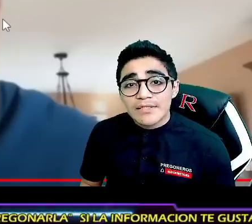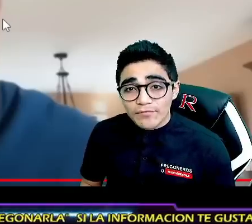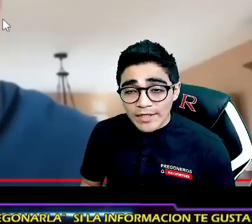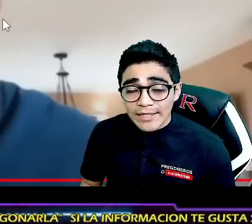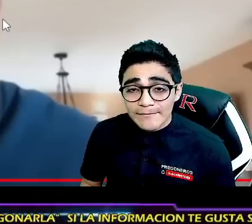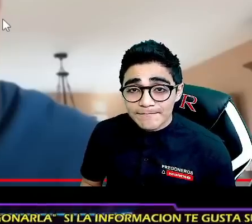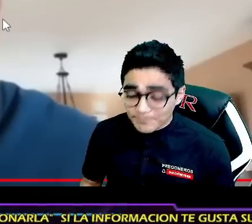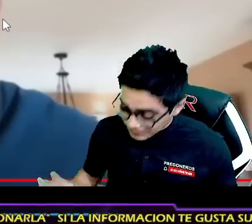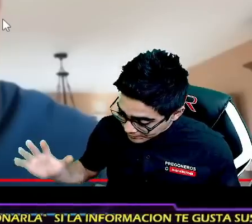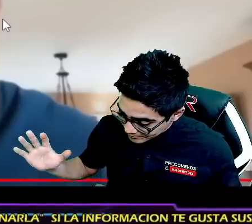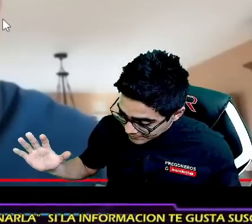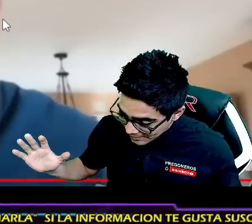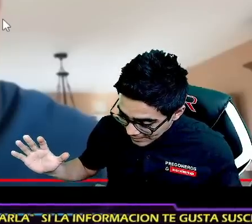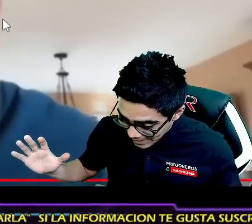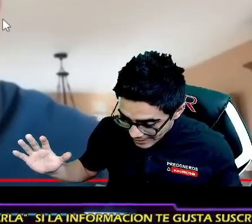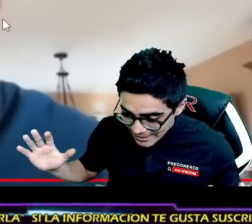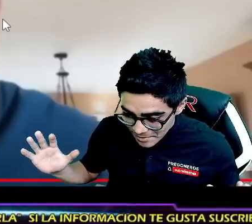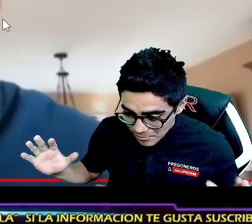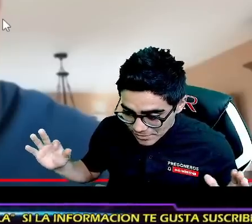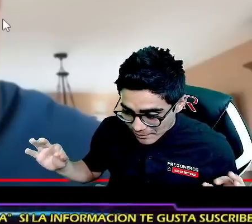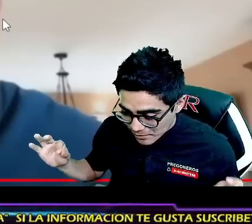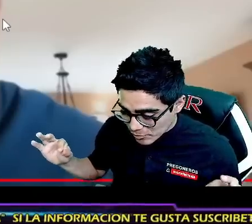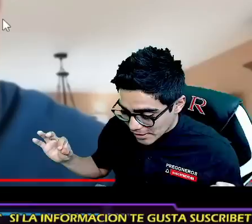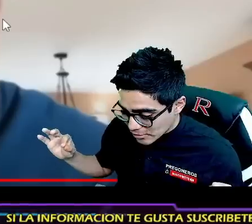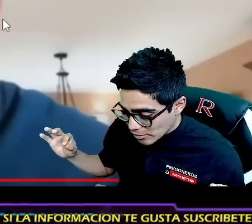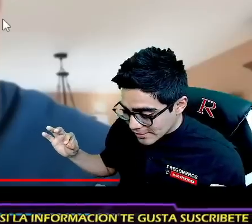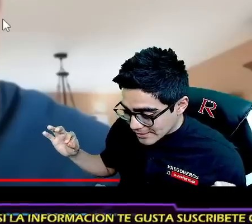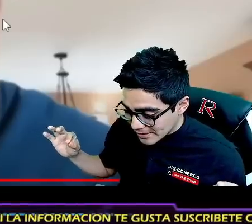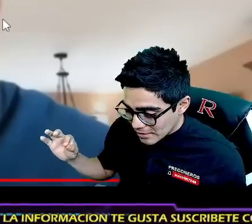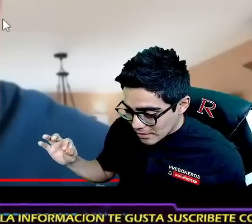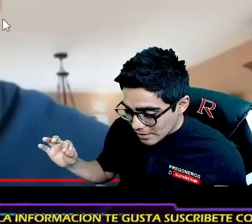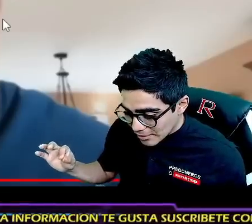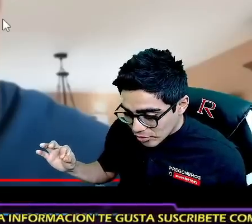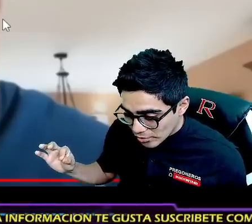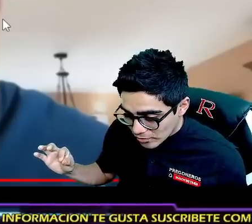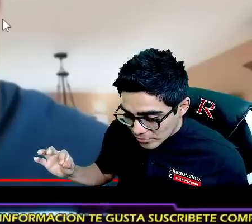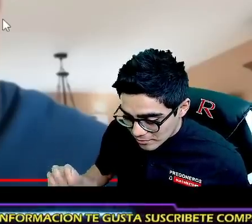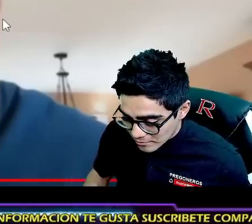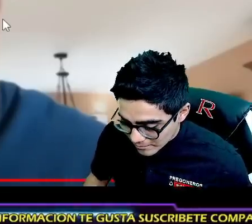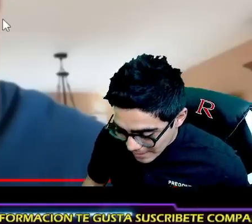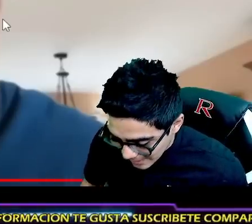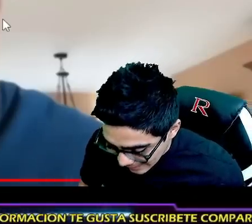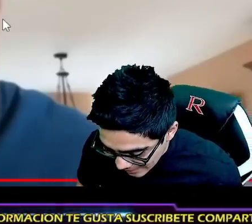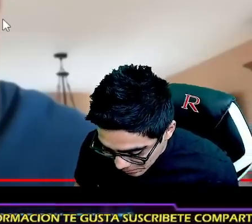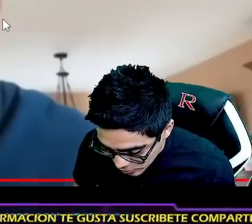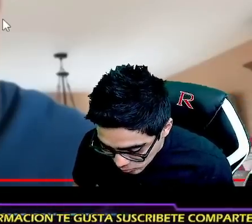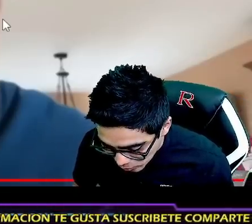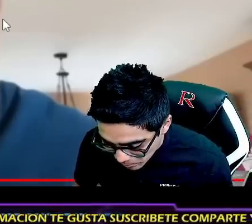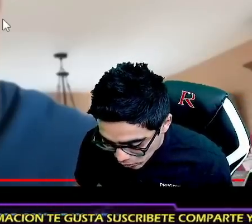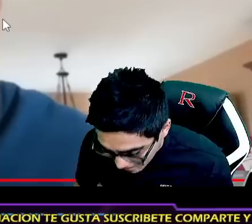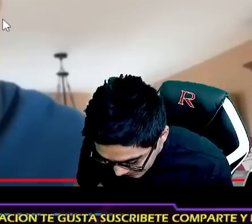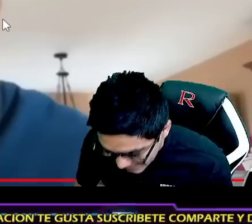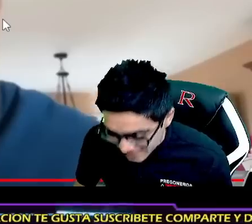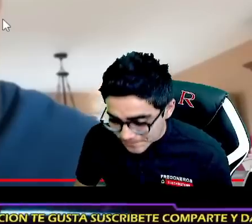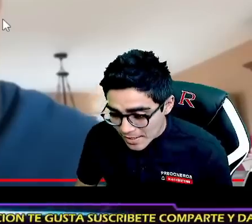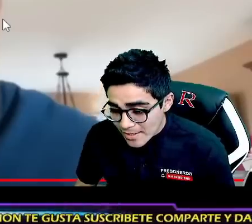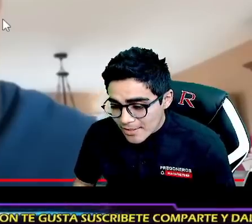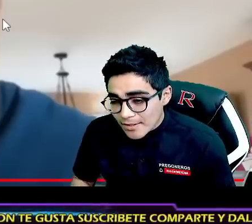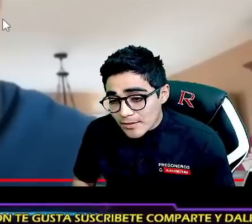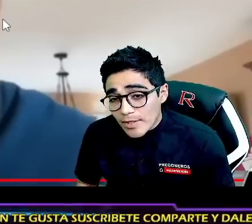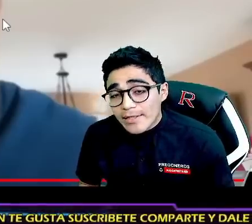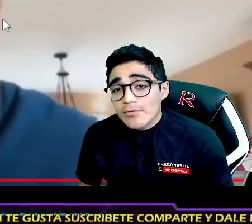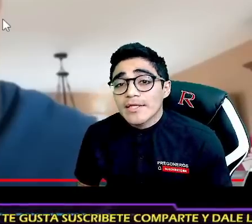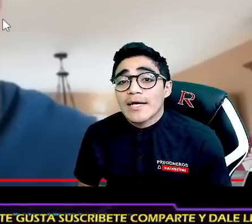testifica Ahí vamos a ver muchas cosas y todo va a caer por su propio peso